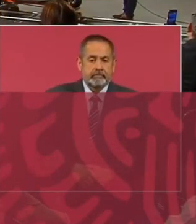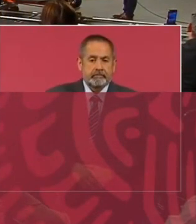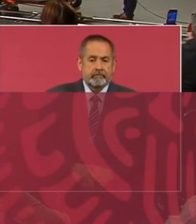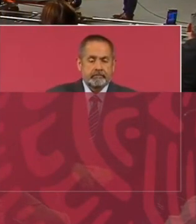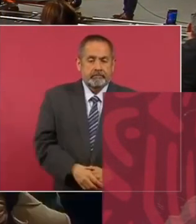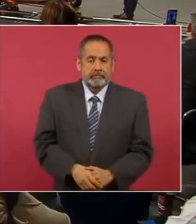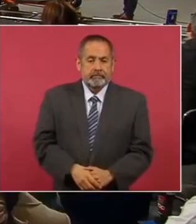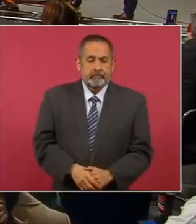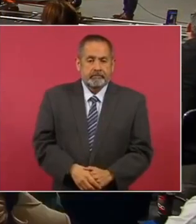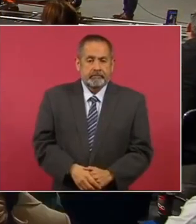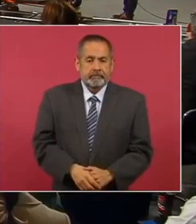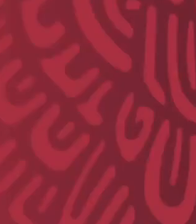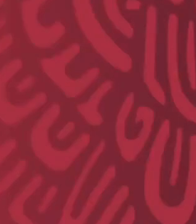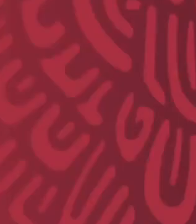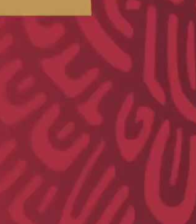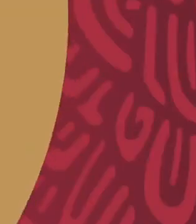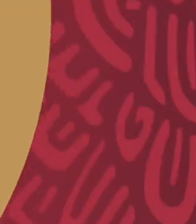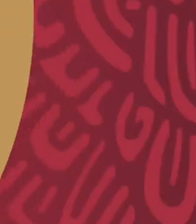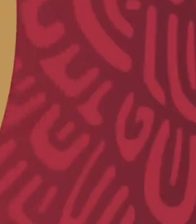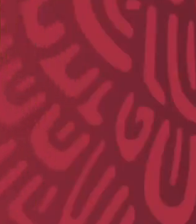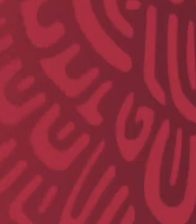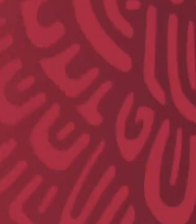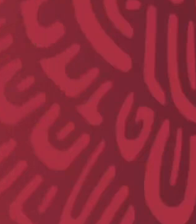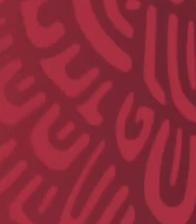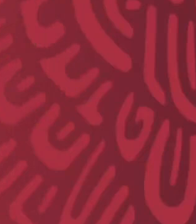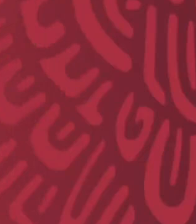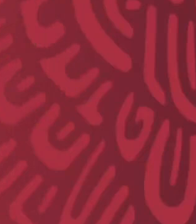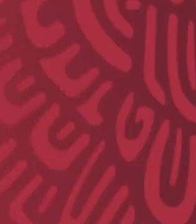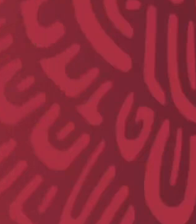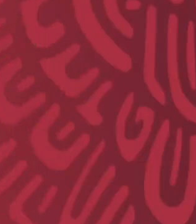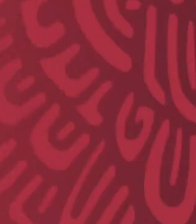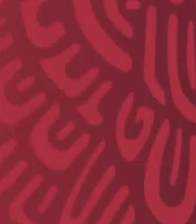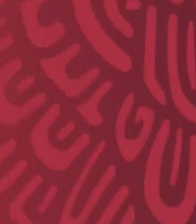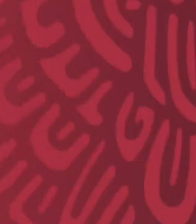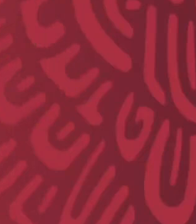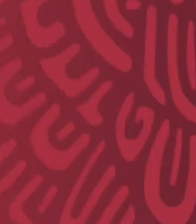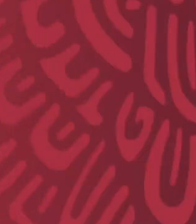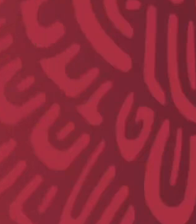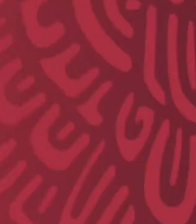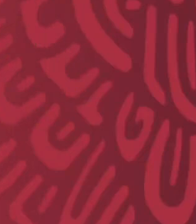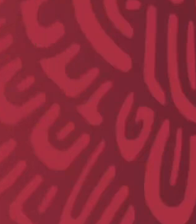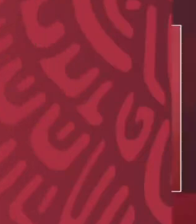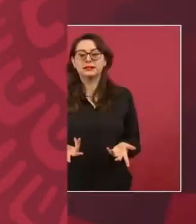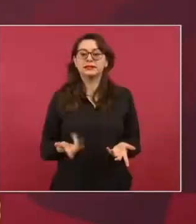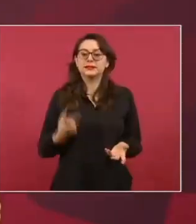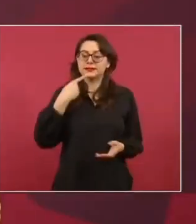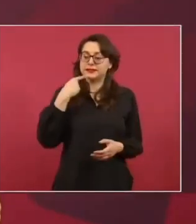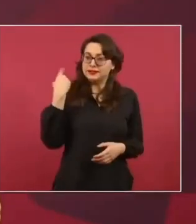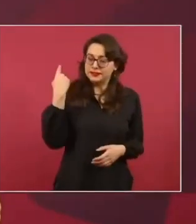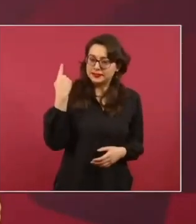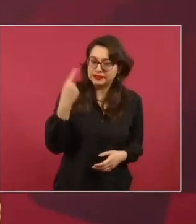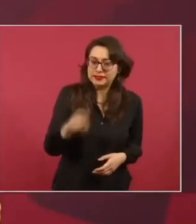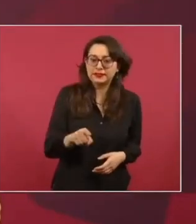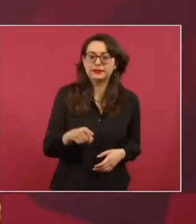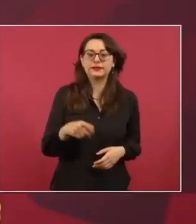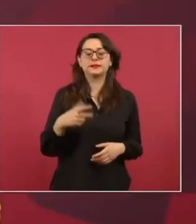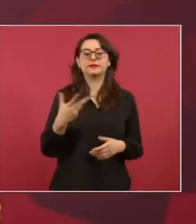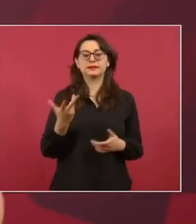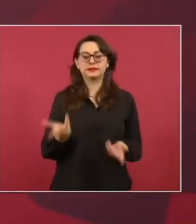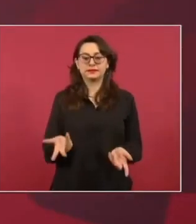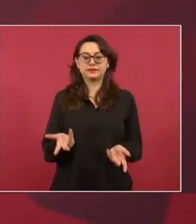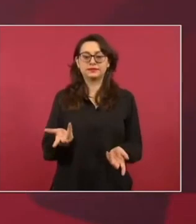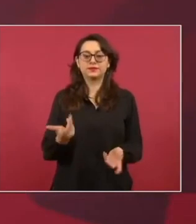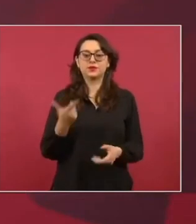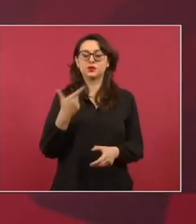realizó la empresa estadounidense, Calica, en zonas de manglares del Caribe mexicano. Yo hago un llamado a